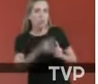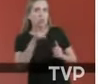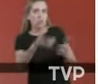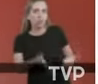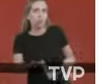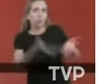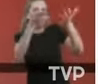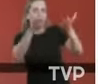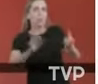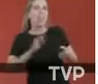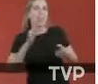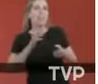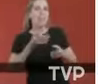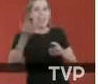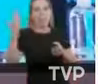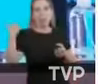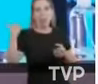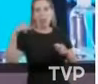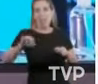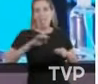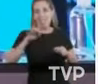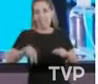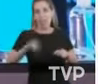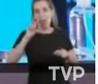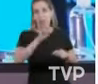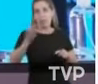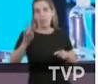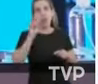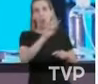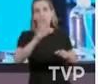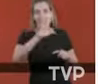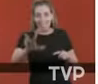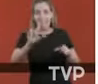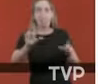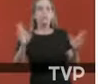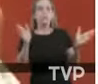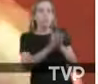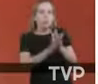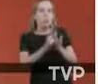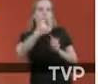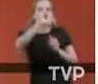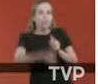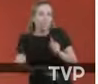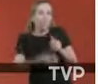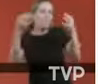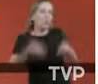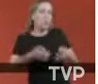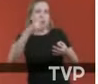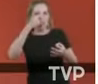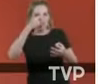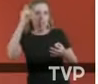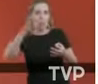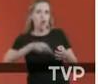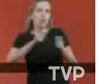creció este año y el año que viene va a volver a crecer. La región va a crecer 6 puntos y muy probablemente la Argentina 7.5 puntos. Esto